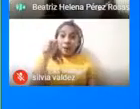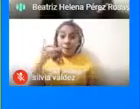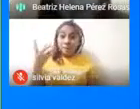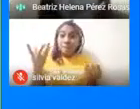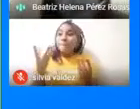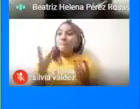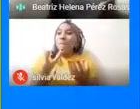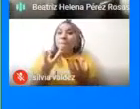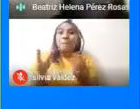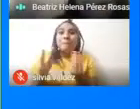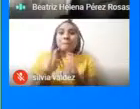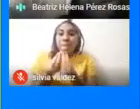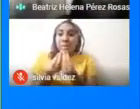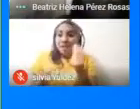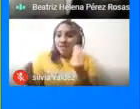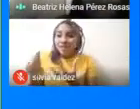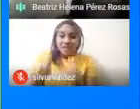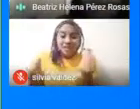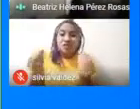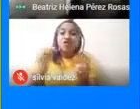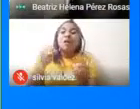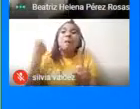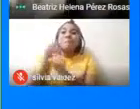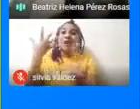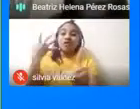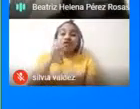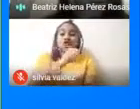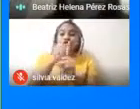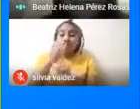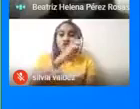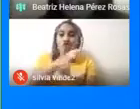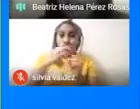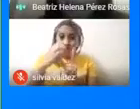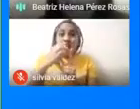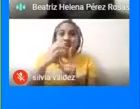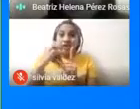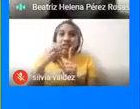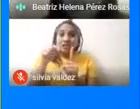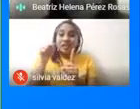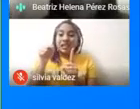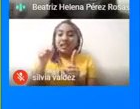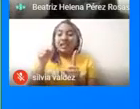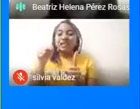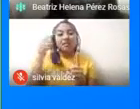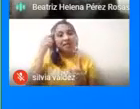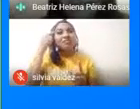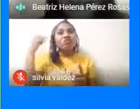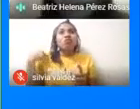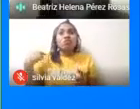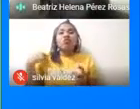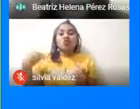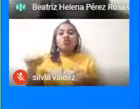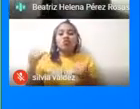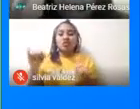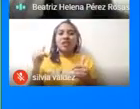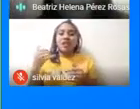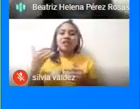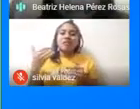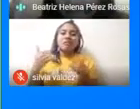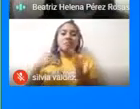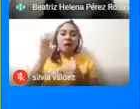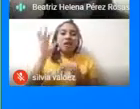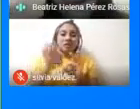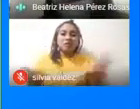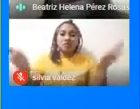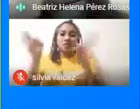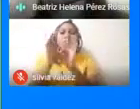de los impactos sociales, ambientales y culturales. Digamos que en esto, y es lo que ya es una corriente mucho más